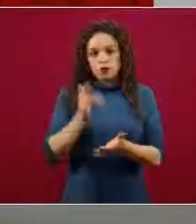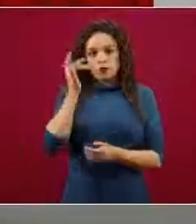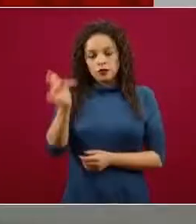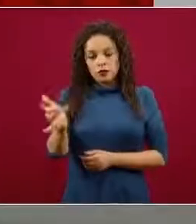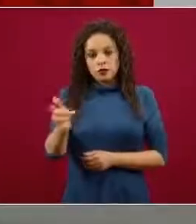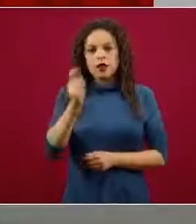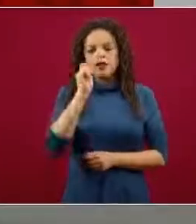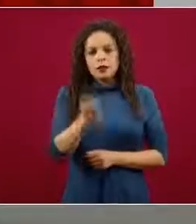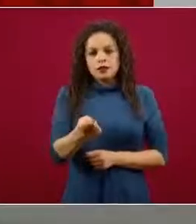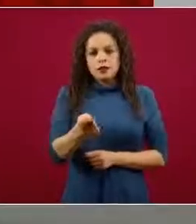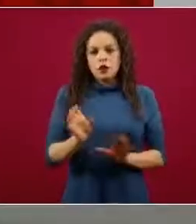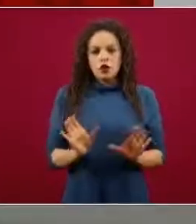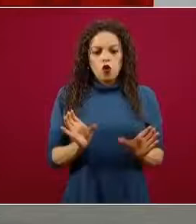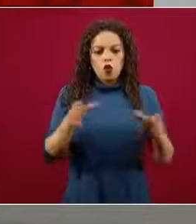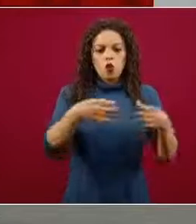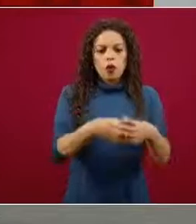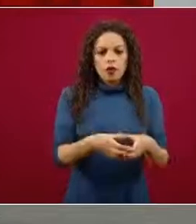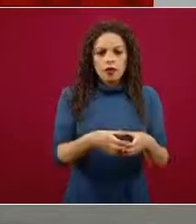comunidad